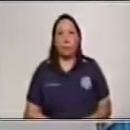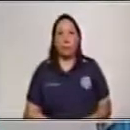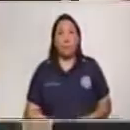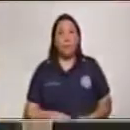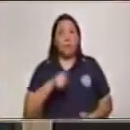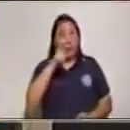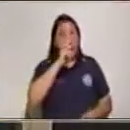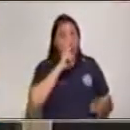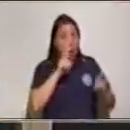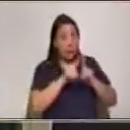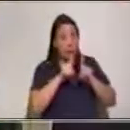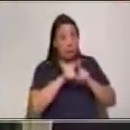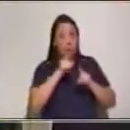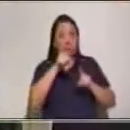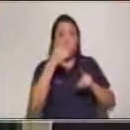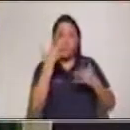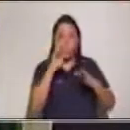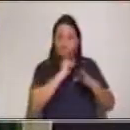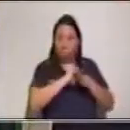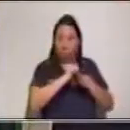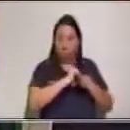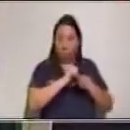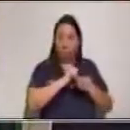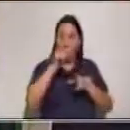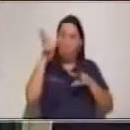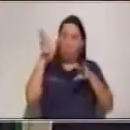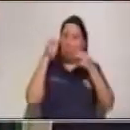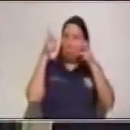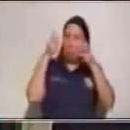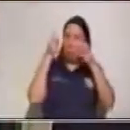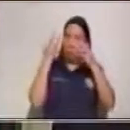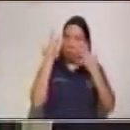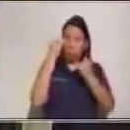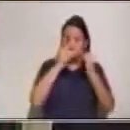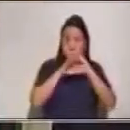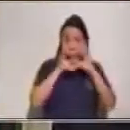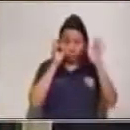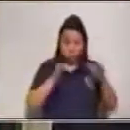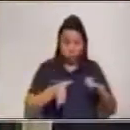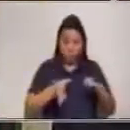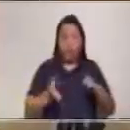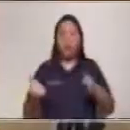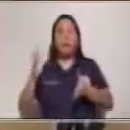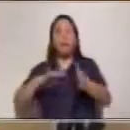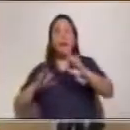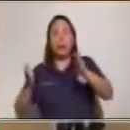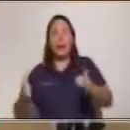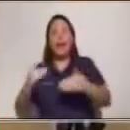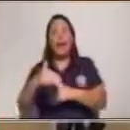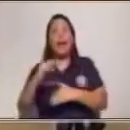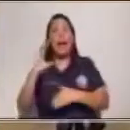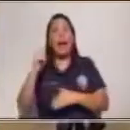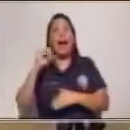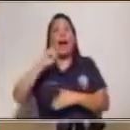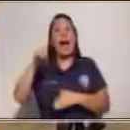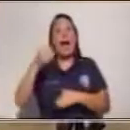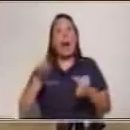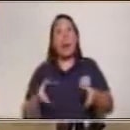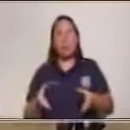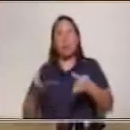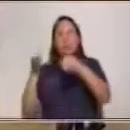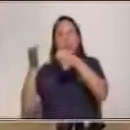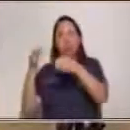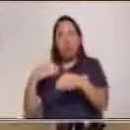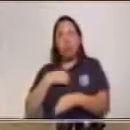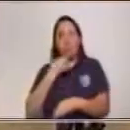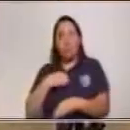Ten presente guardar tus trabajos y ejercicios en tu portafolio Aprendo en Casa. Recuerda compartir con un